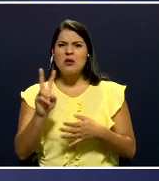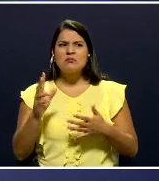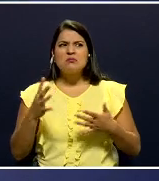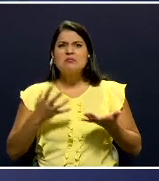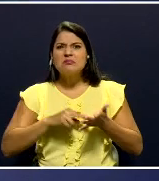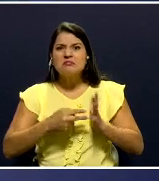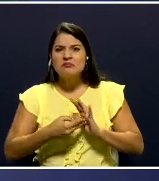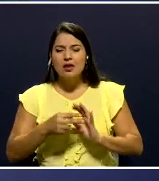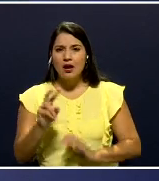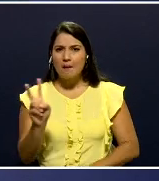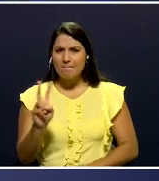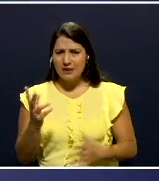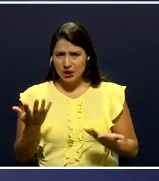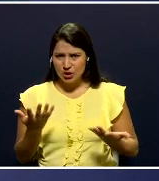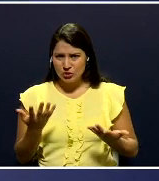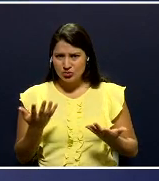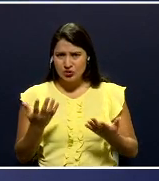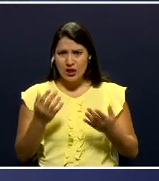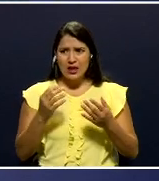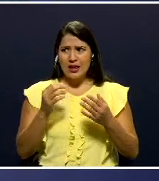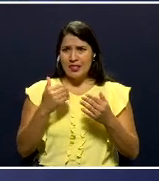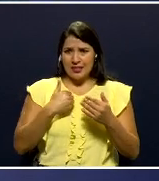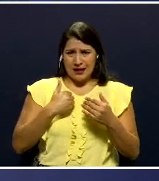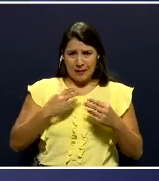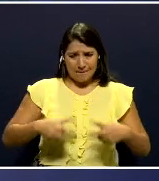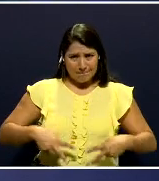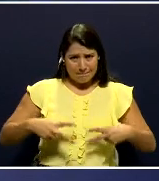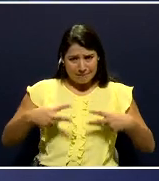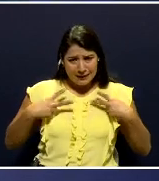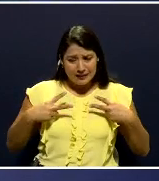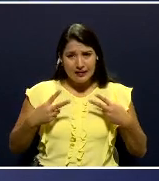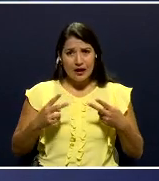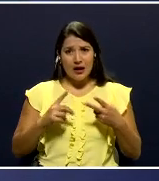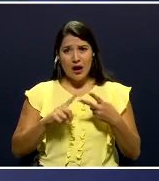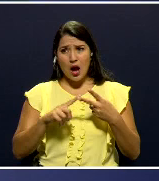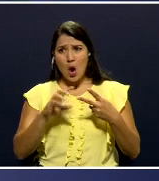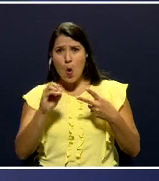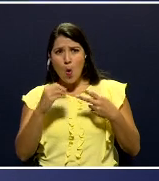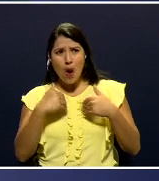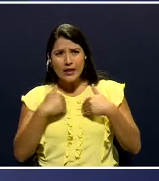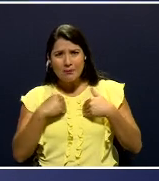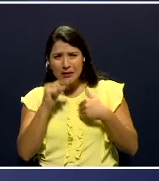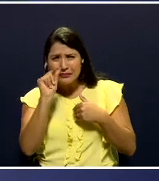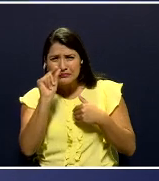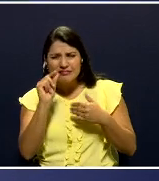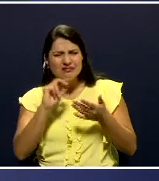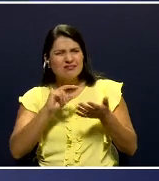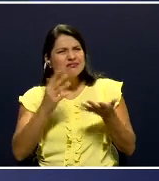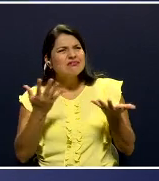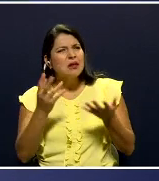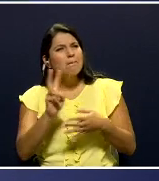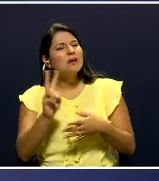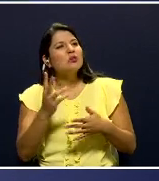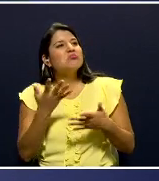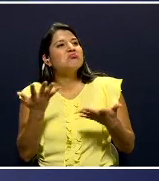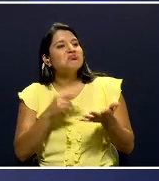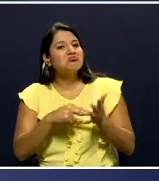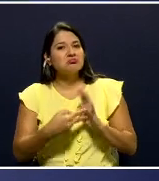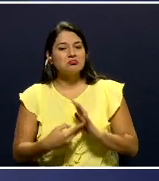virus? ¿Son organismos vivos? ¿Son animales microscópicos? ¿Qué son los virus?